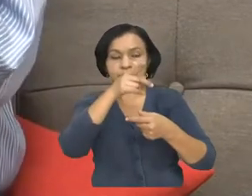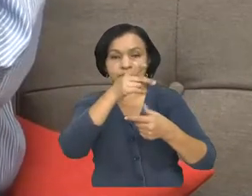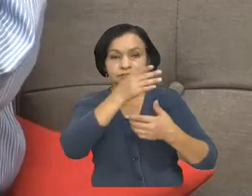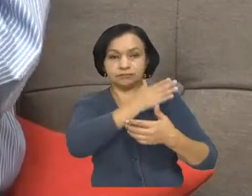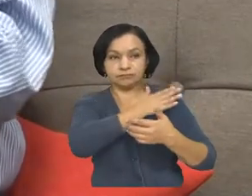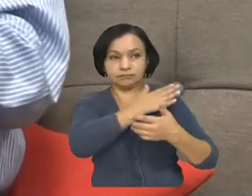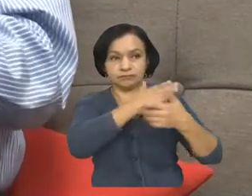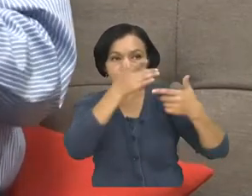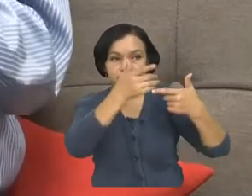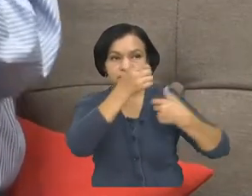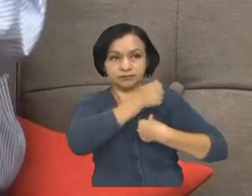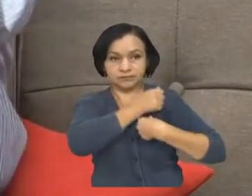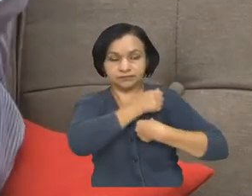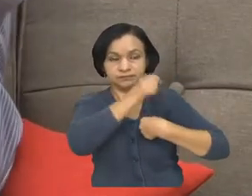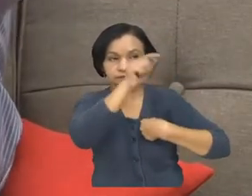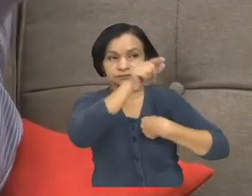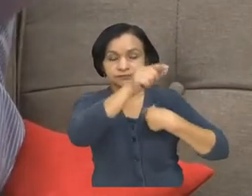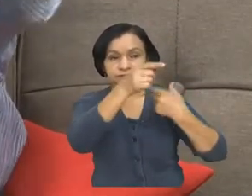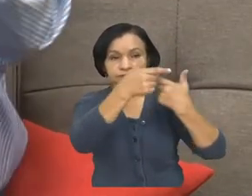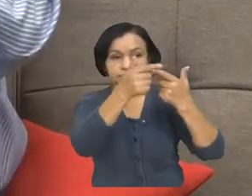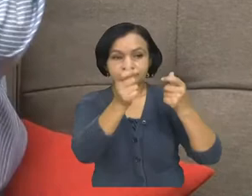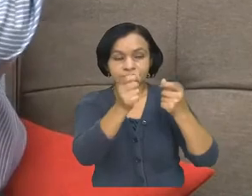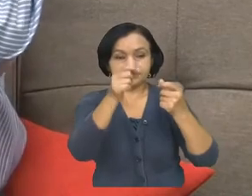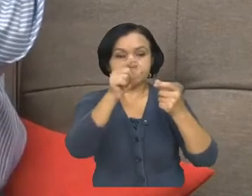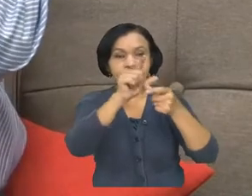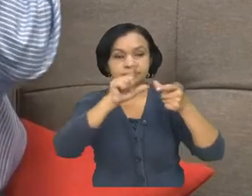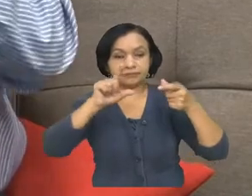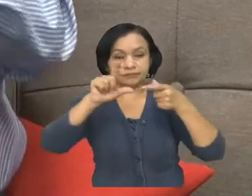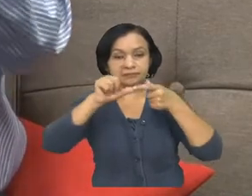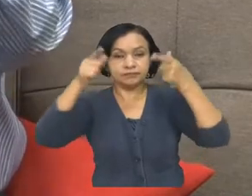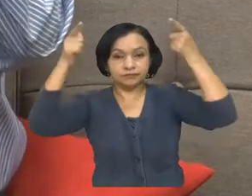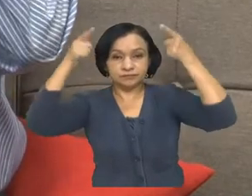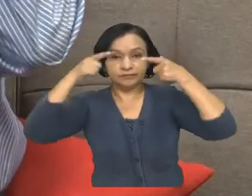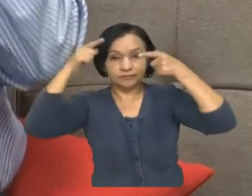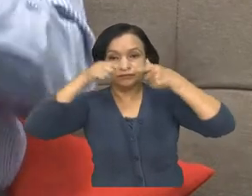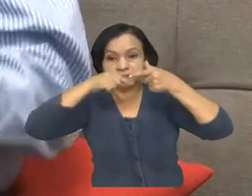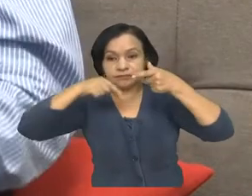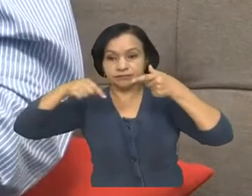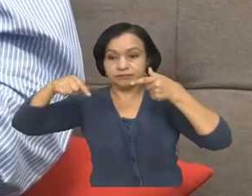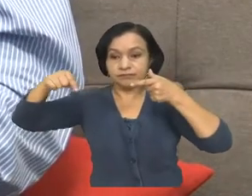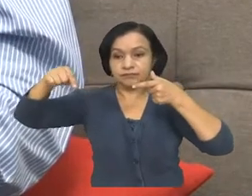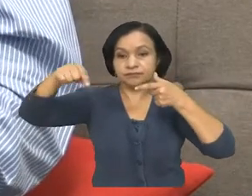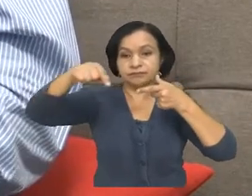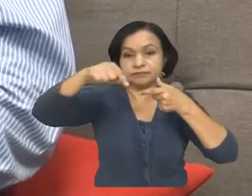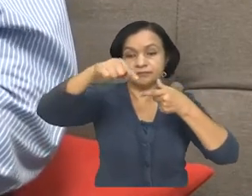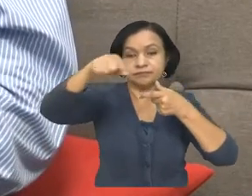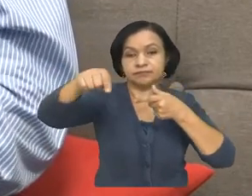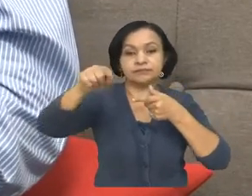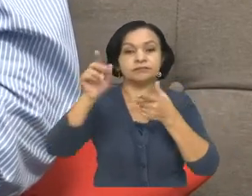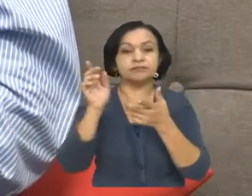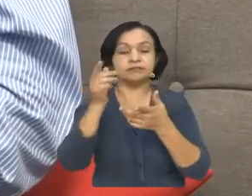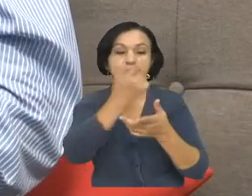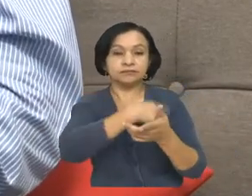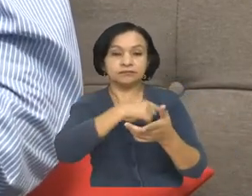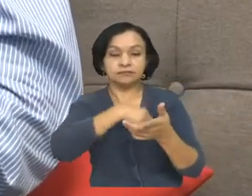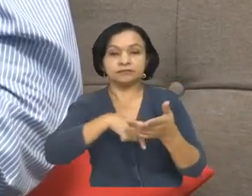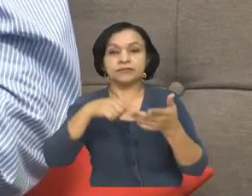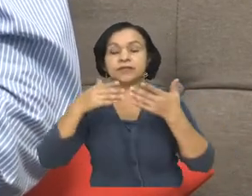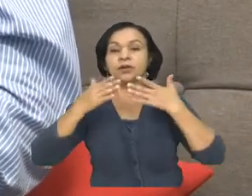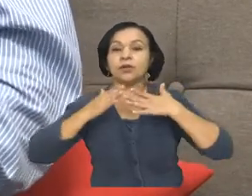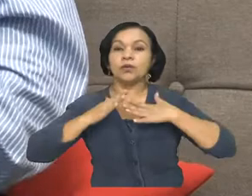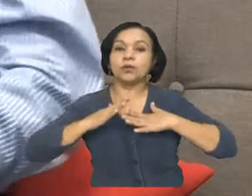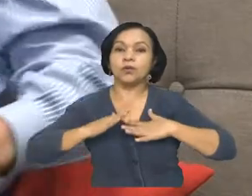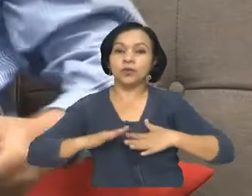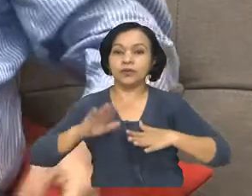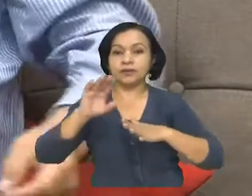justamente comenzamos y bordeamos la laguna de Masaya hasta llegar al Salesiano. Qué alivio cuando llegamos